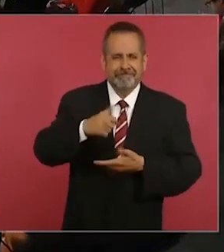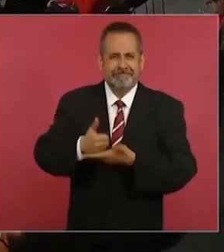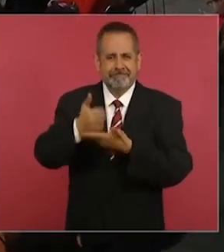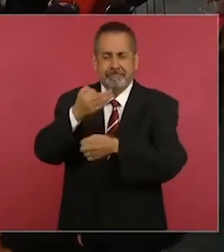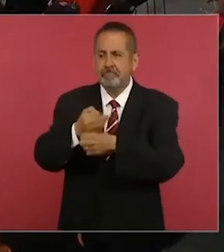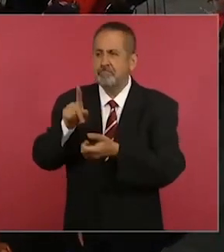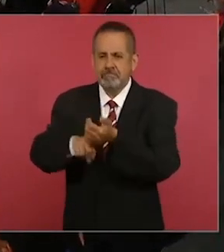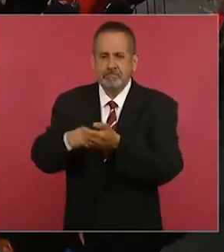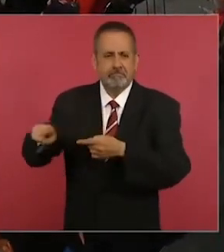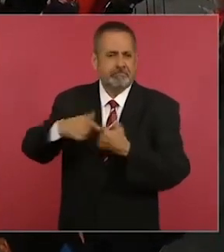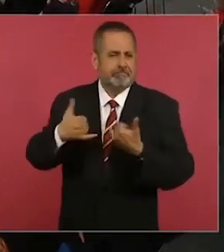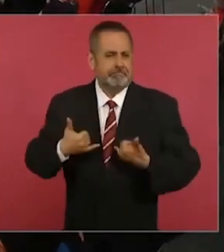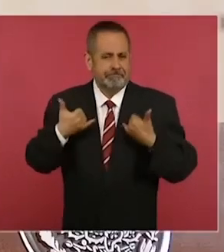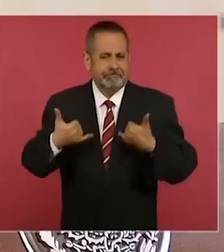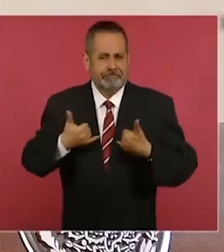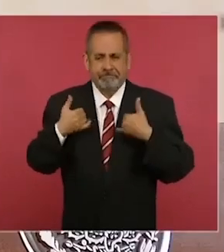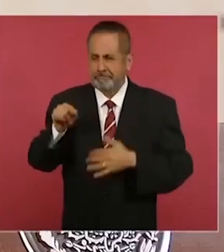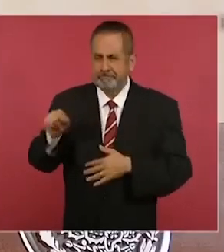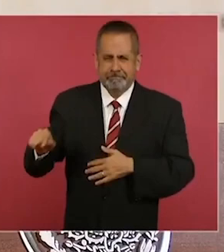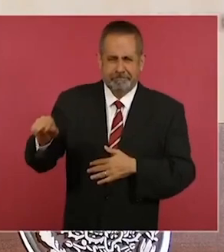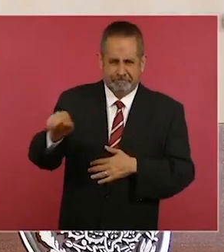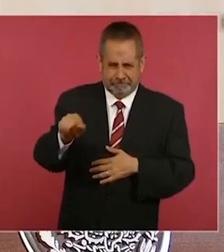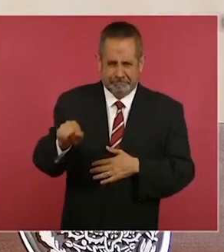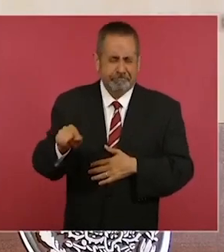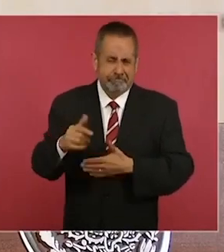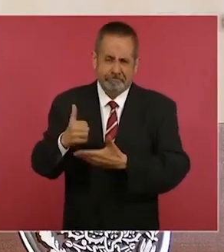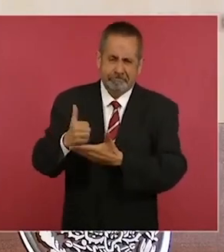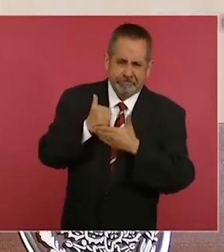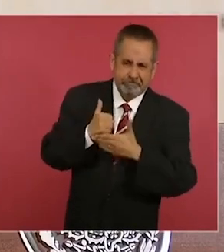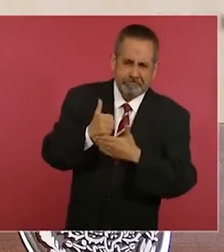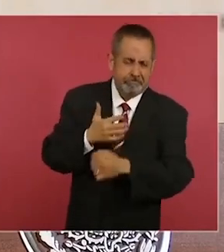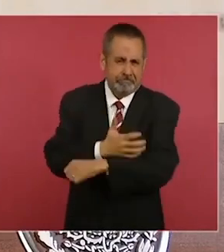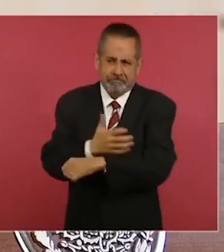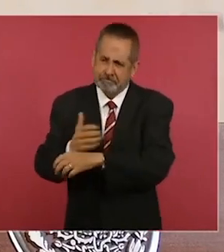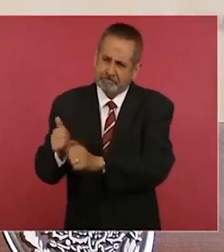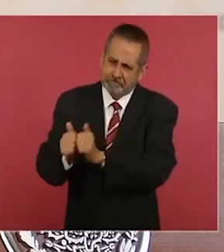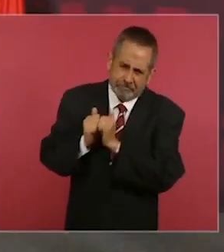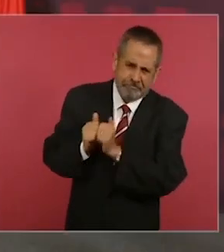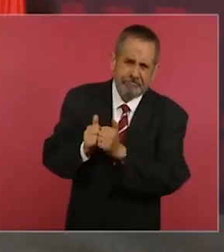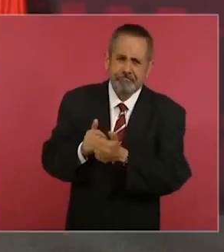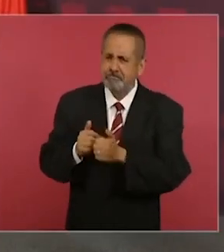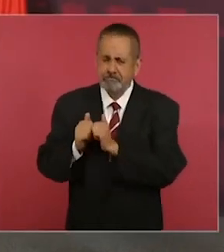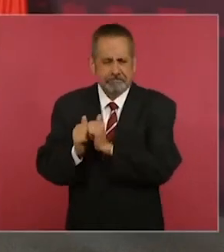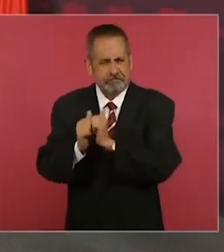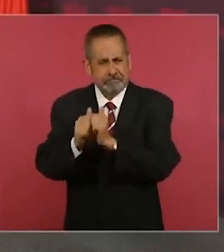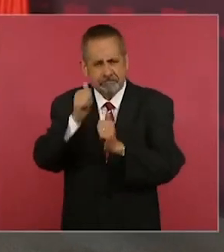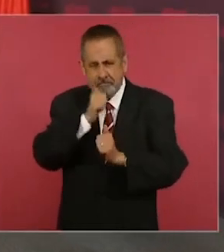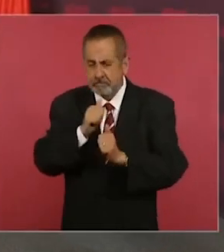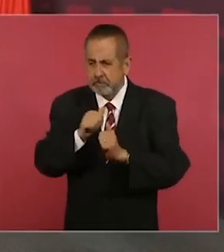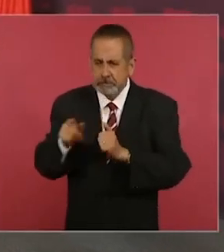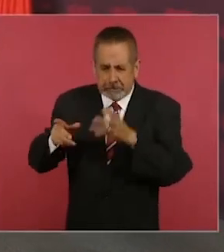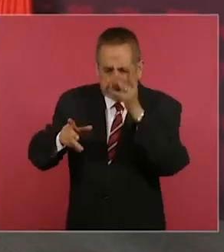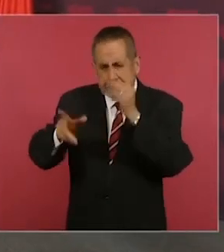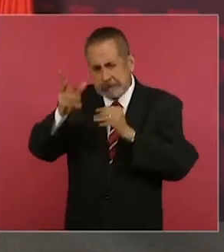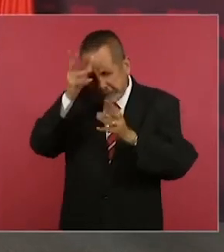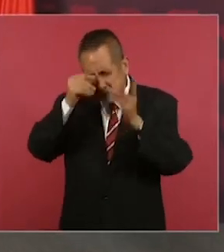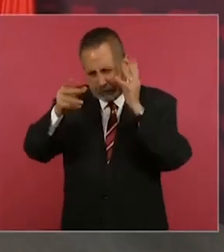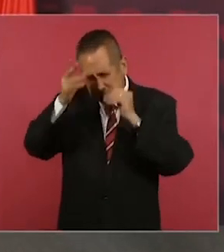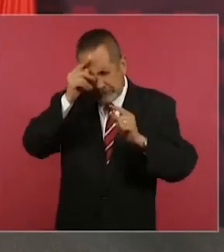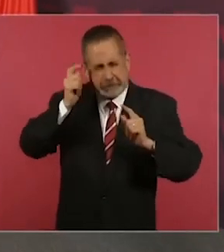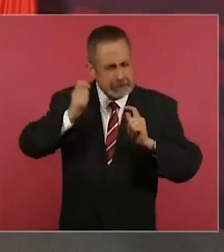Es de los jóvenes que me han acompañado y se van formando.